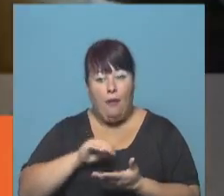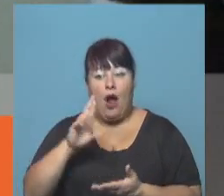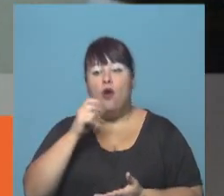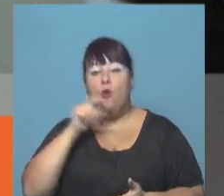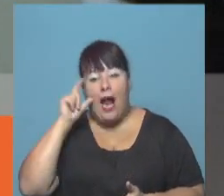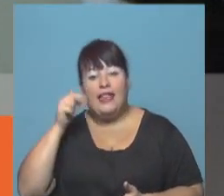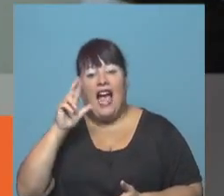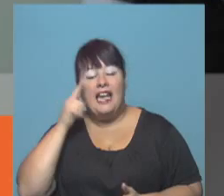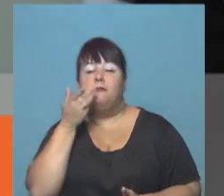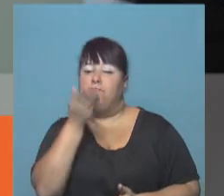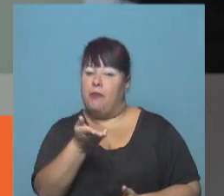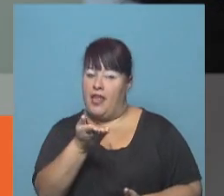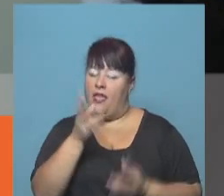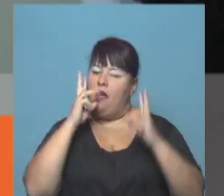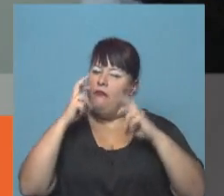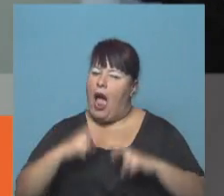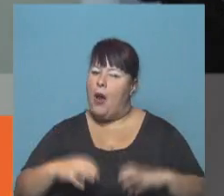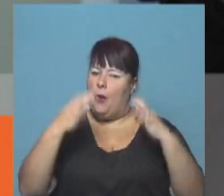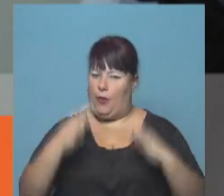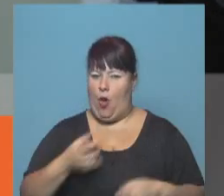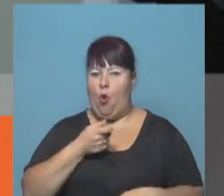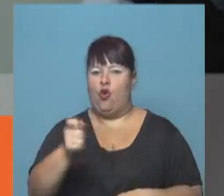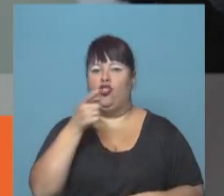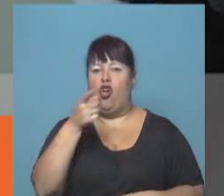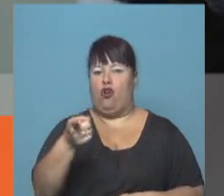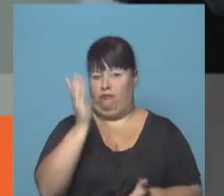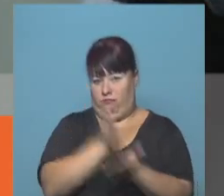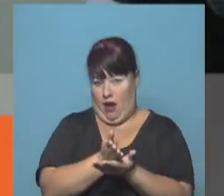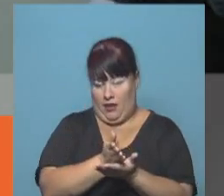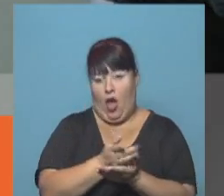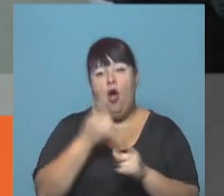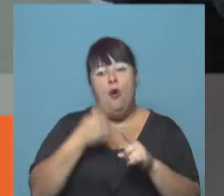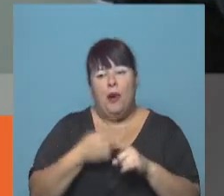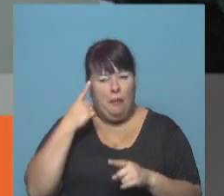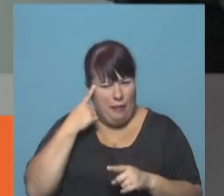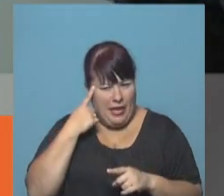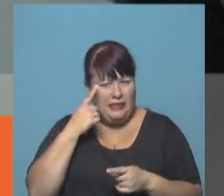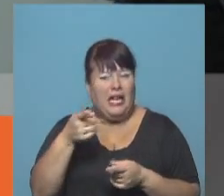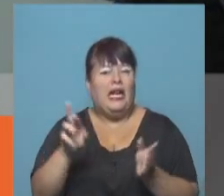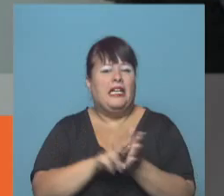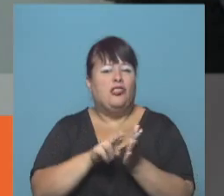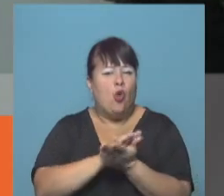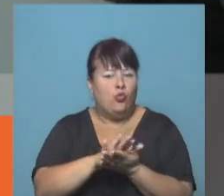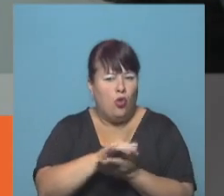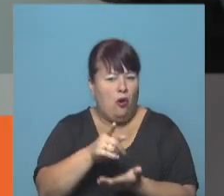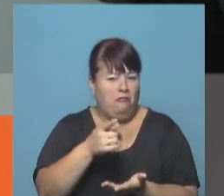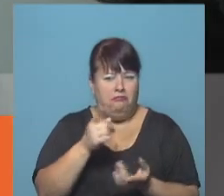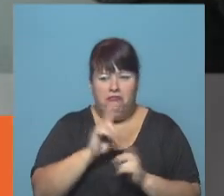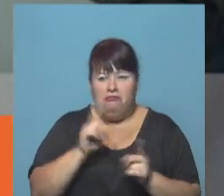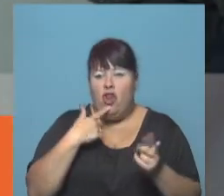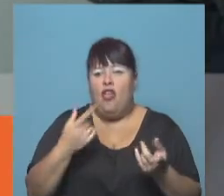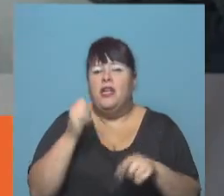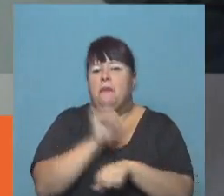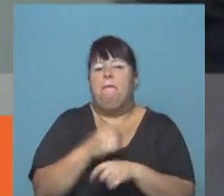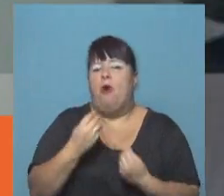y Carreras, habían pedido la revisión del juicio contravencional por considerar que la resolución no fundamentó